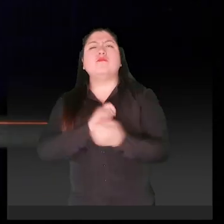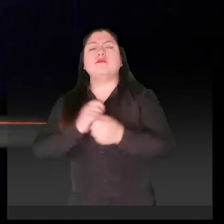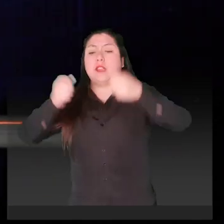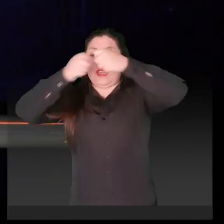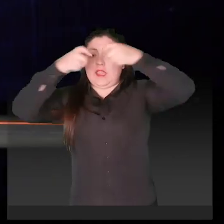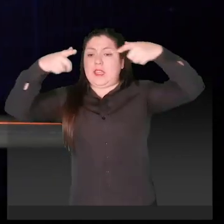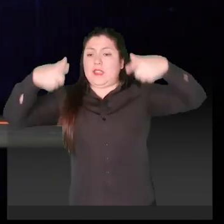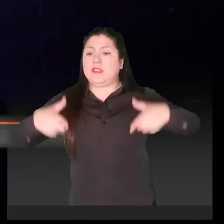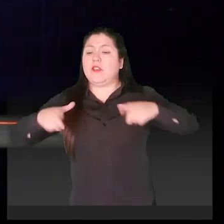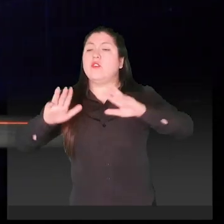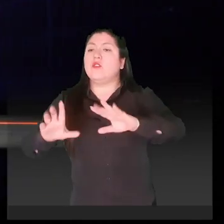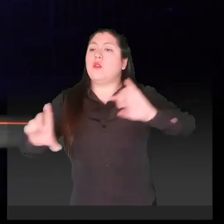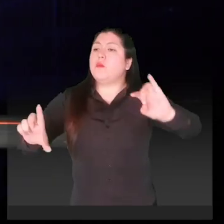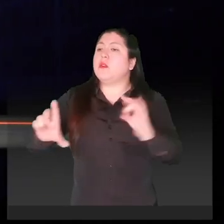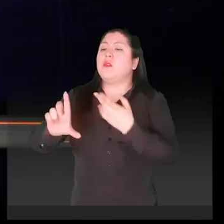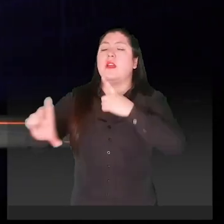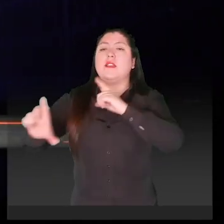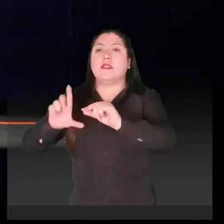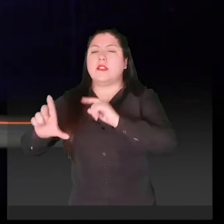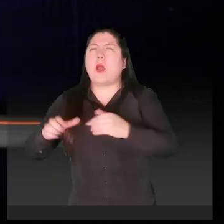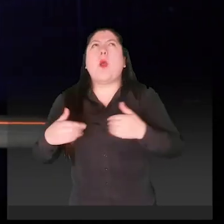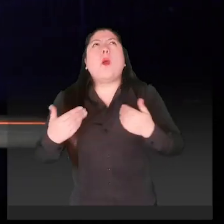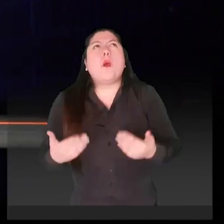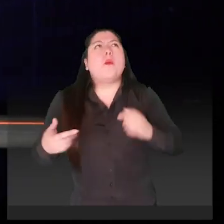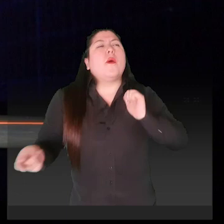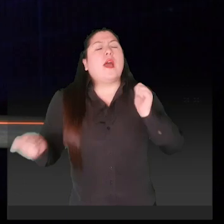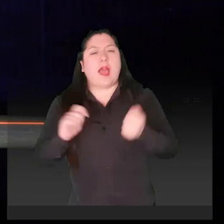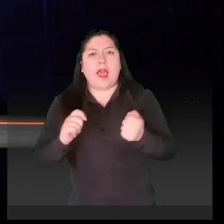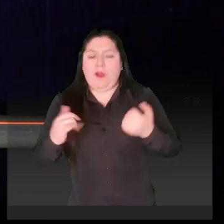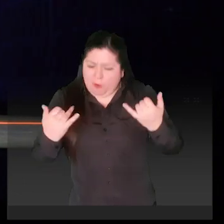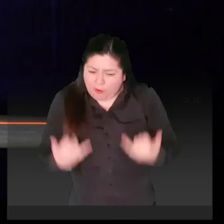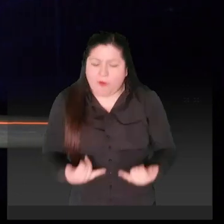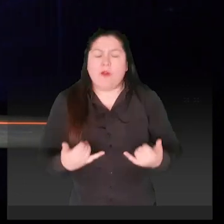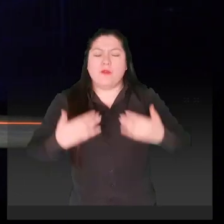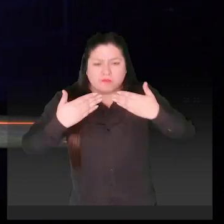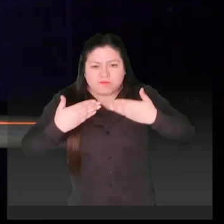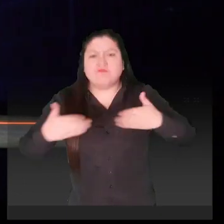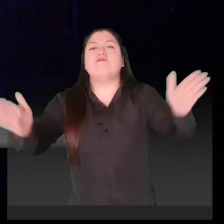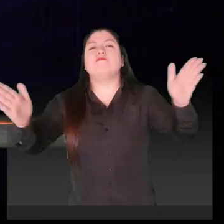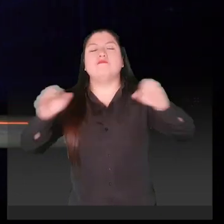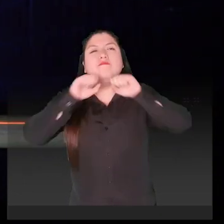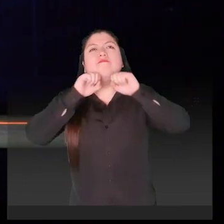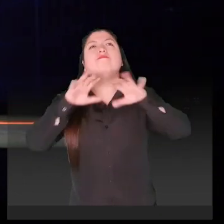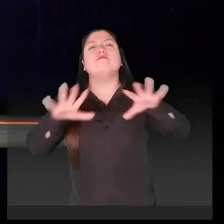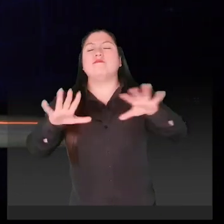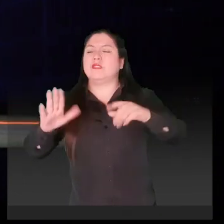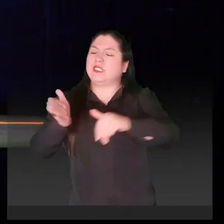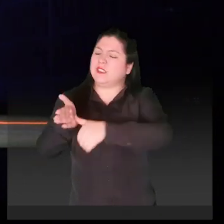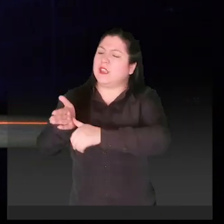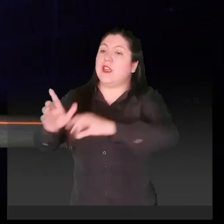el Estado digitalmente, y parte de la transformación es hoy este lanzamiento de la